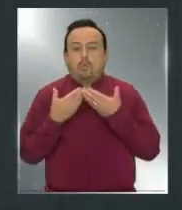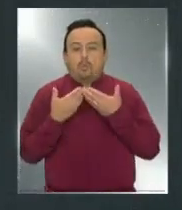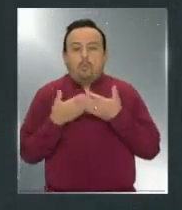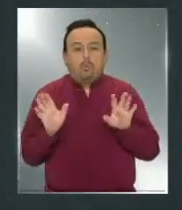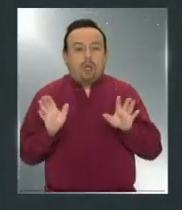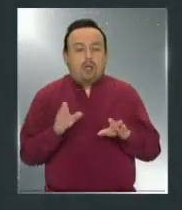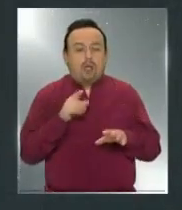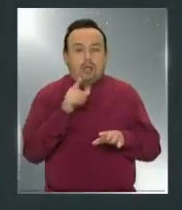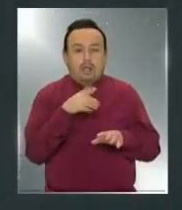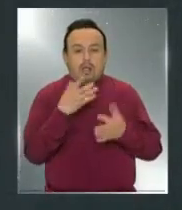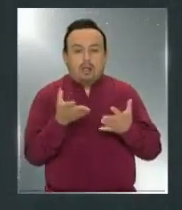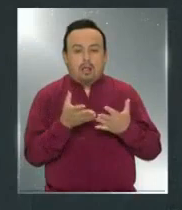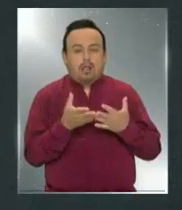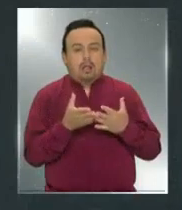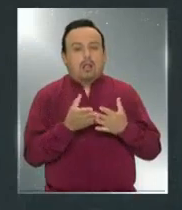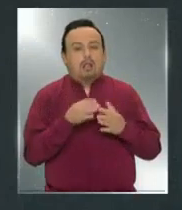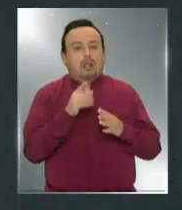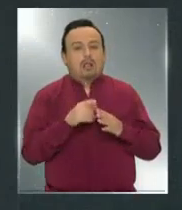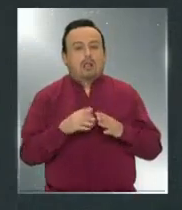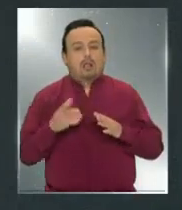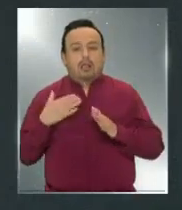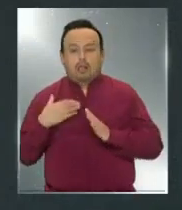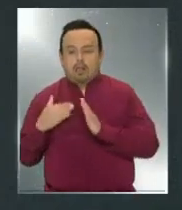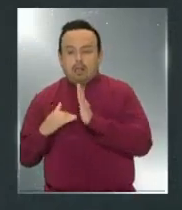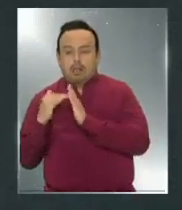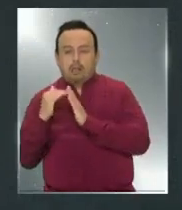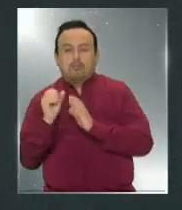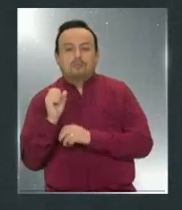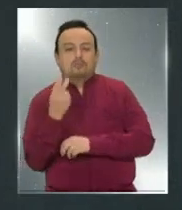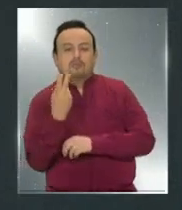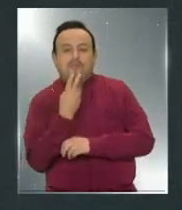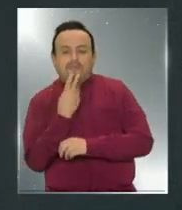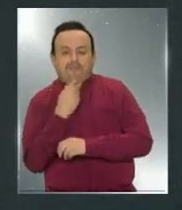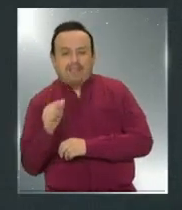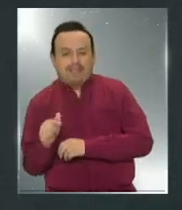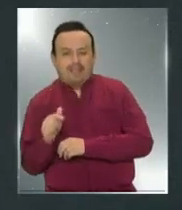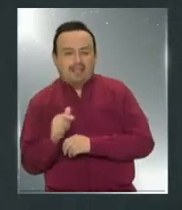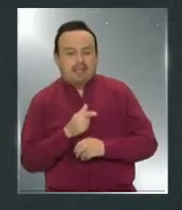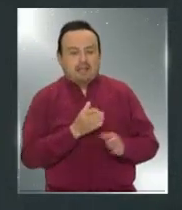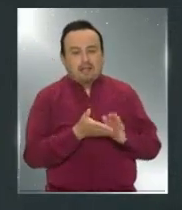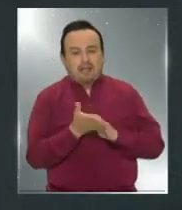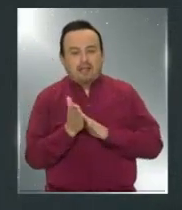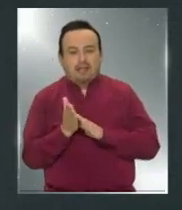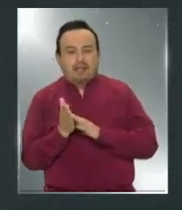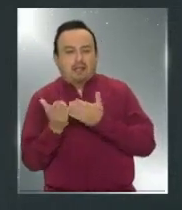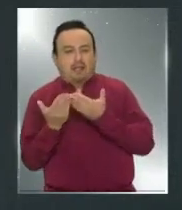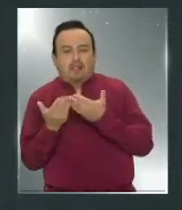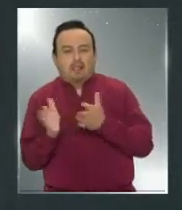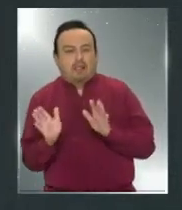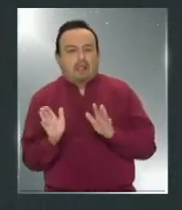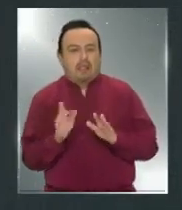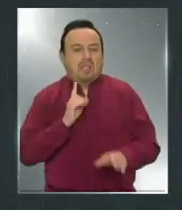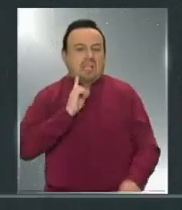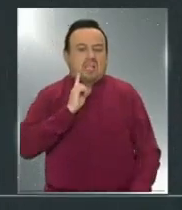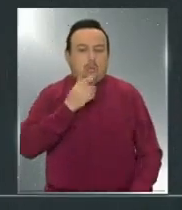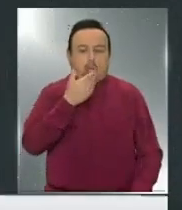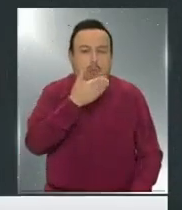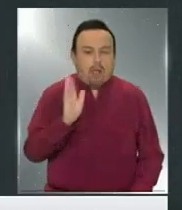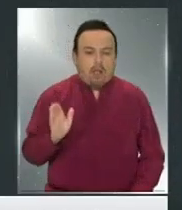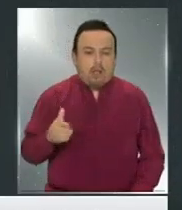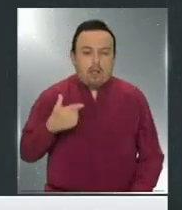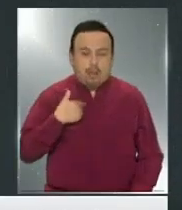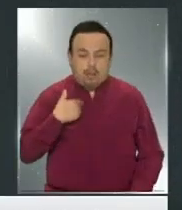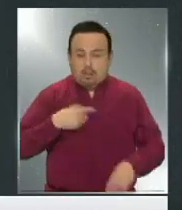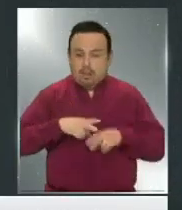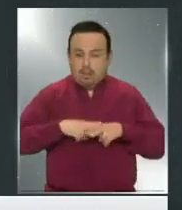cualquiera de las unidades fuera facilitada como segunda vivienda. Y eso, independiente a quien sea, lo que